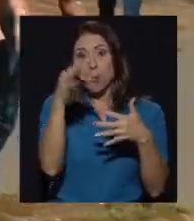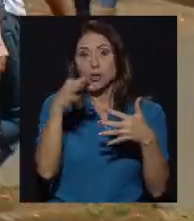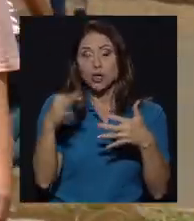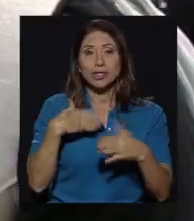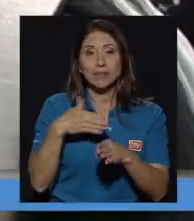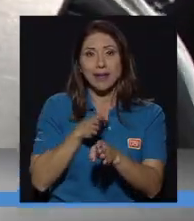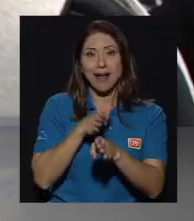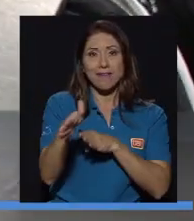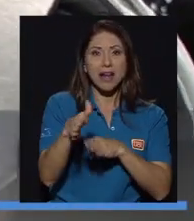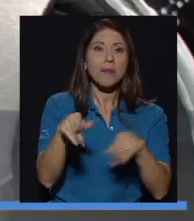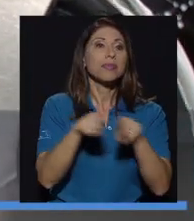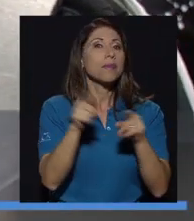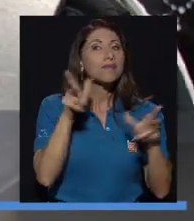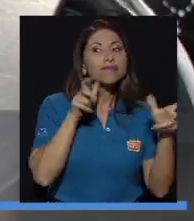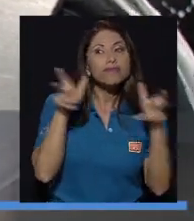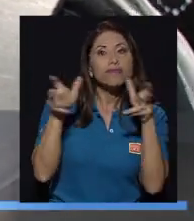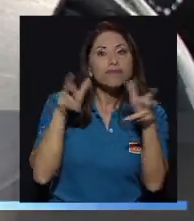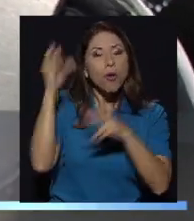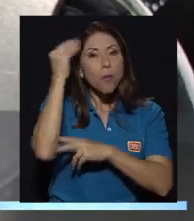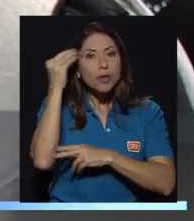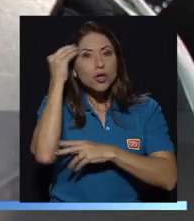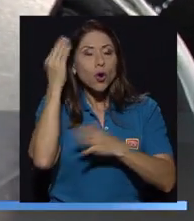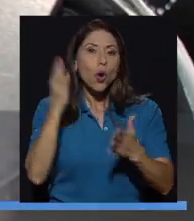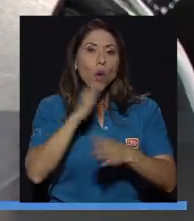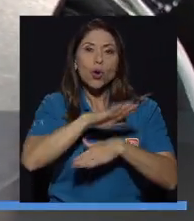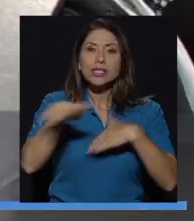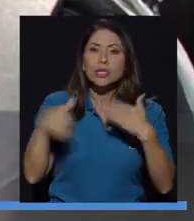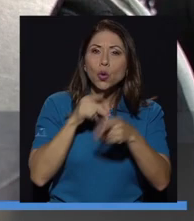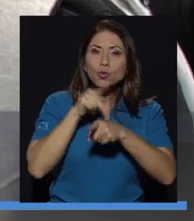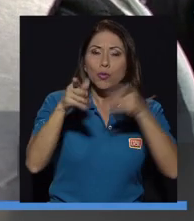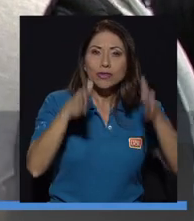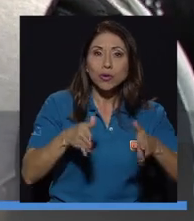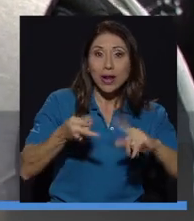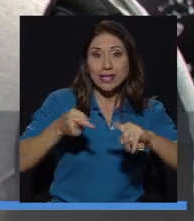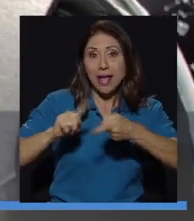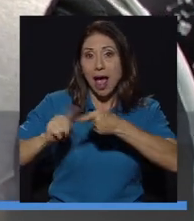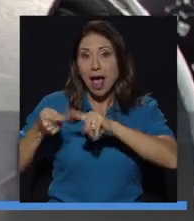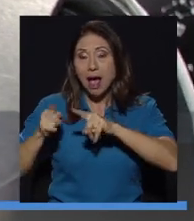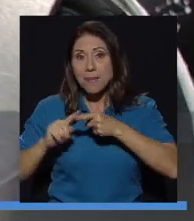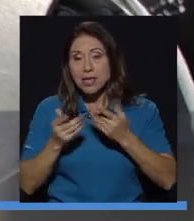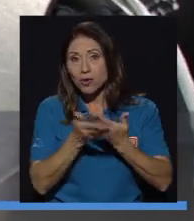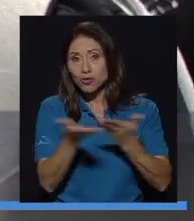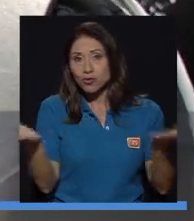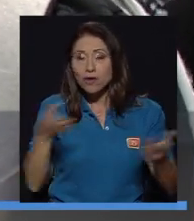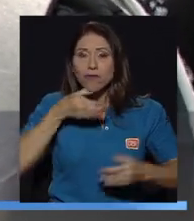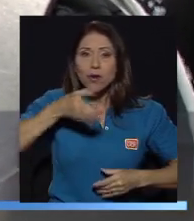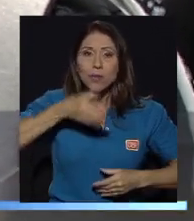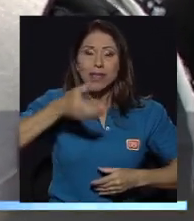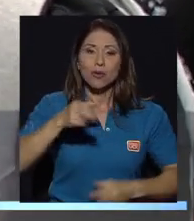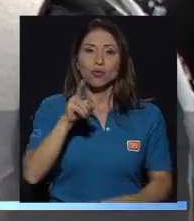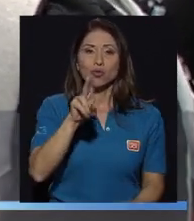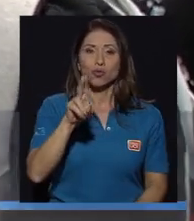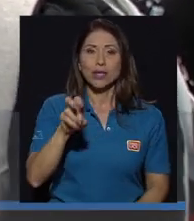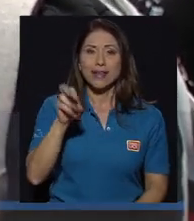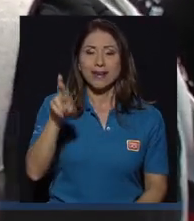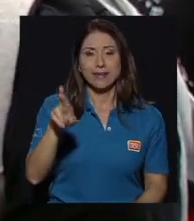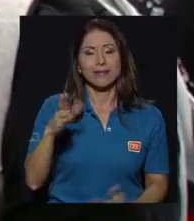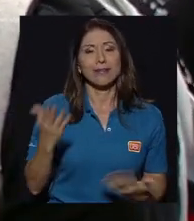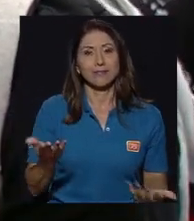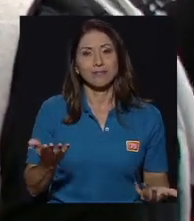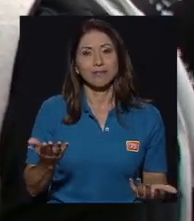carrera, basándome en opiniones de todos los profesionales y amigos que tengo, me recomendaron todos la